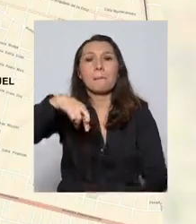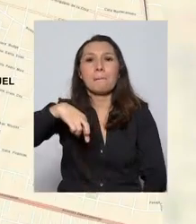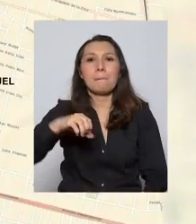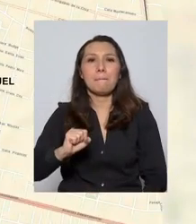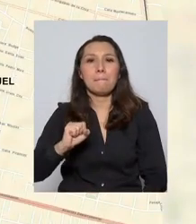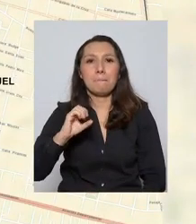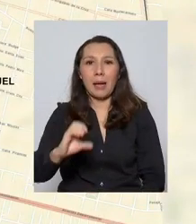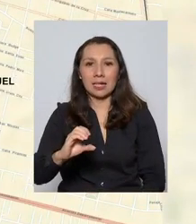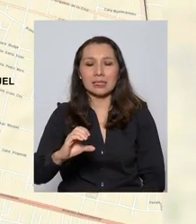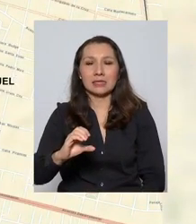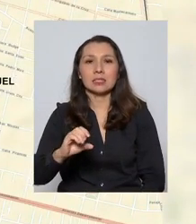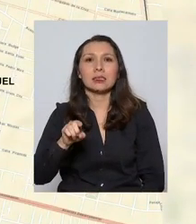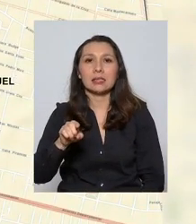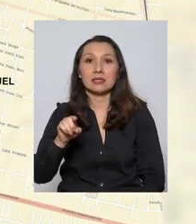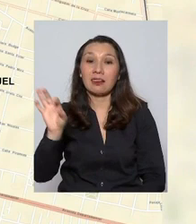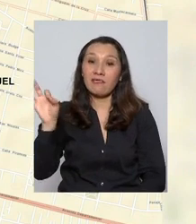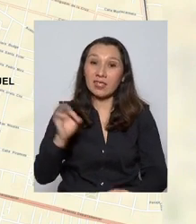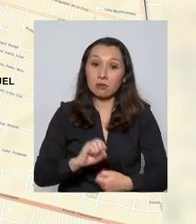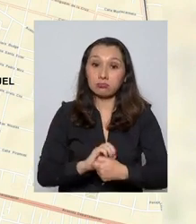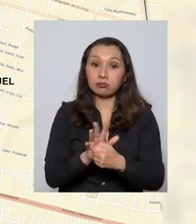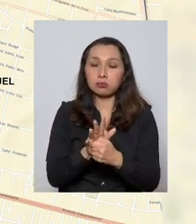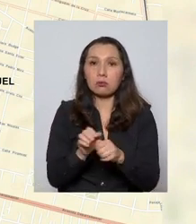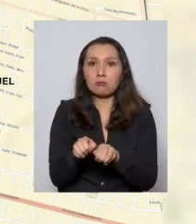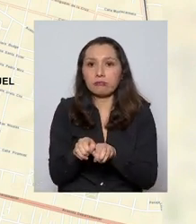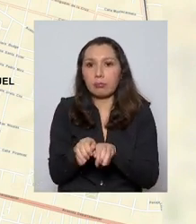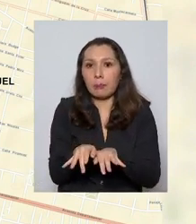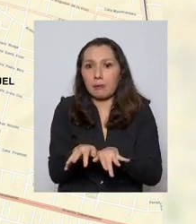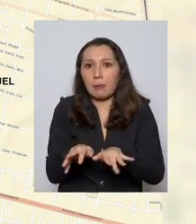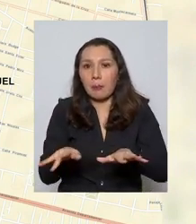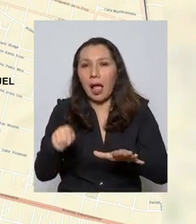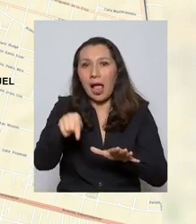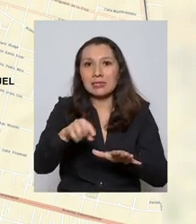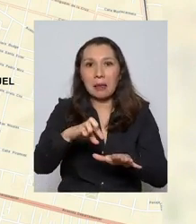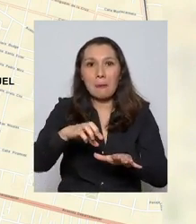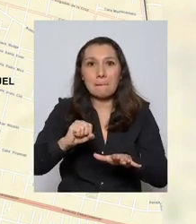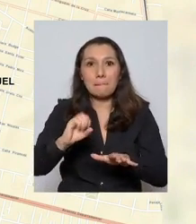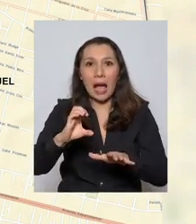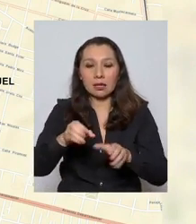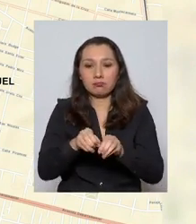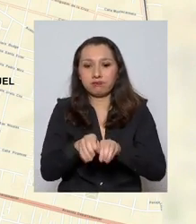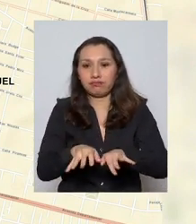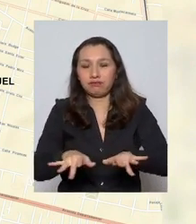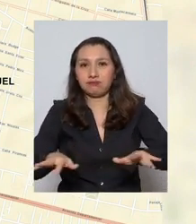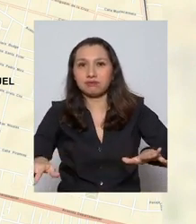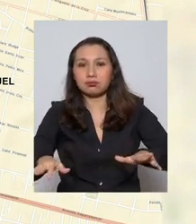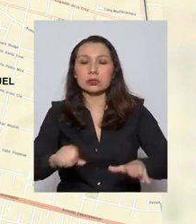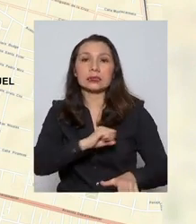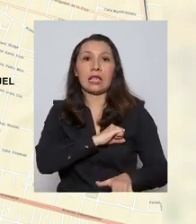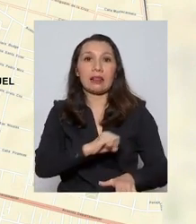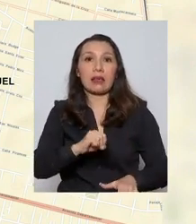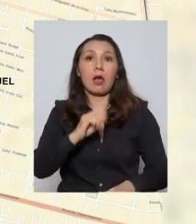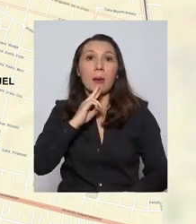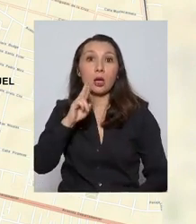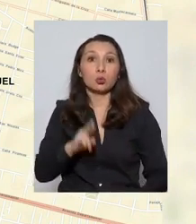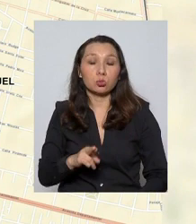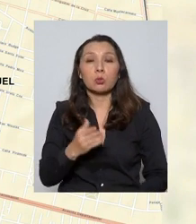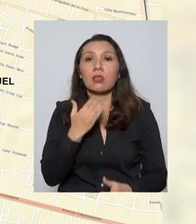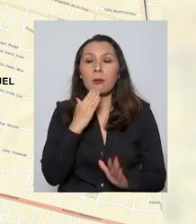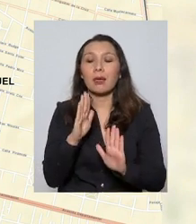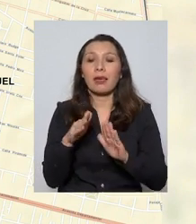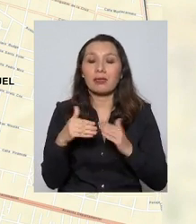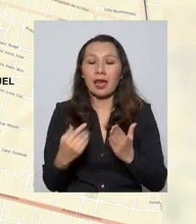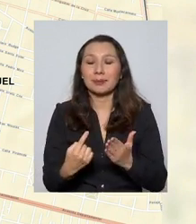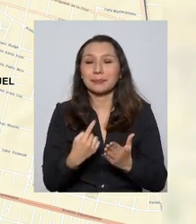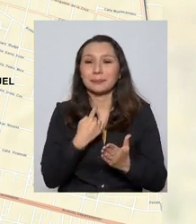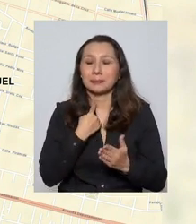Aguirre Cerda. El virus de alguna manera se ha expandido desde la comuna de Santiago hacia el sur y ha producido un